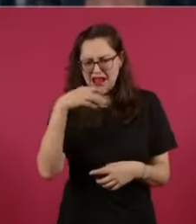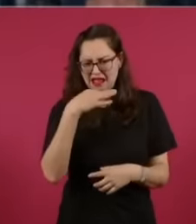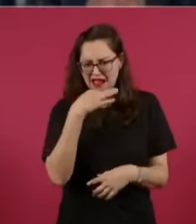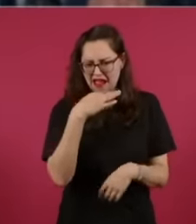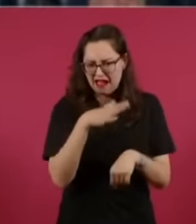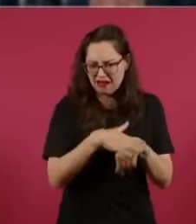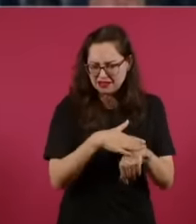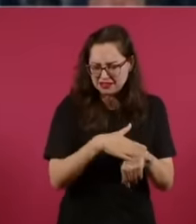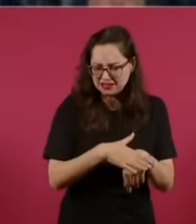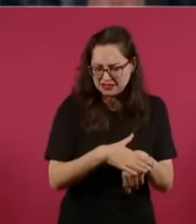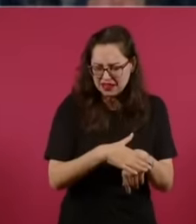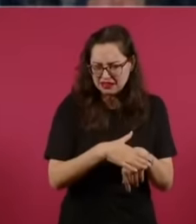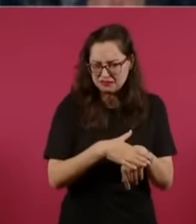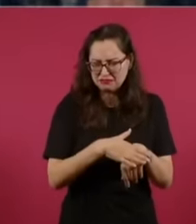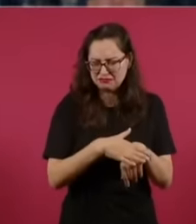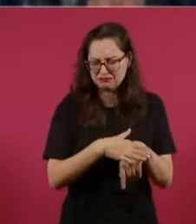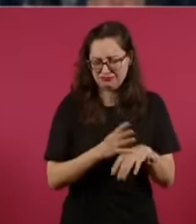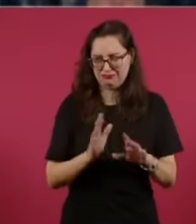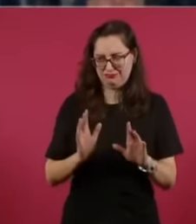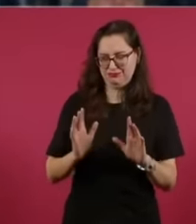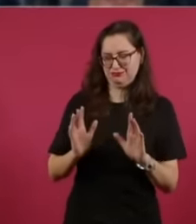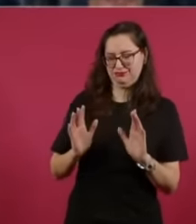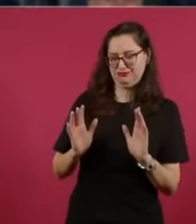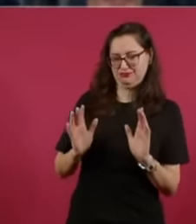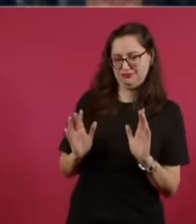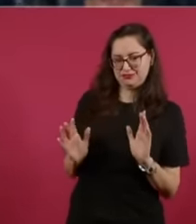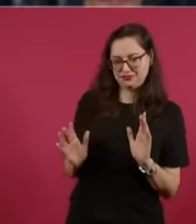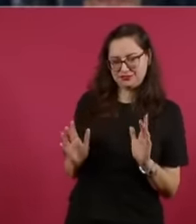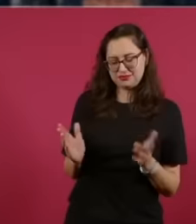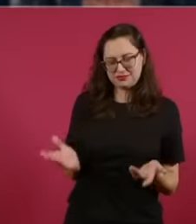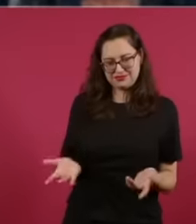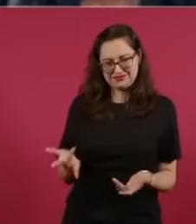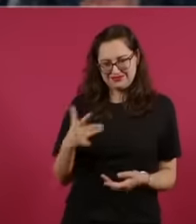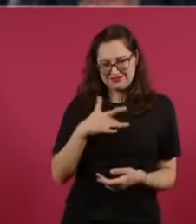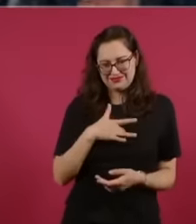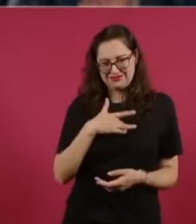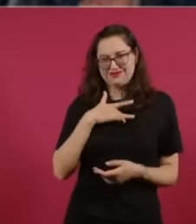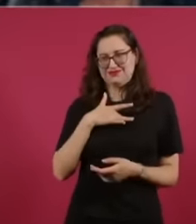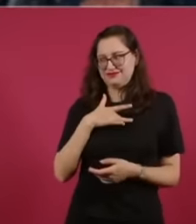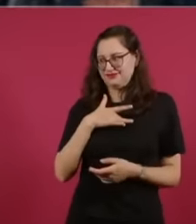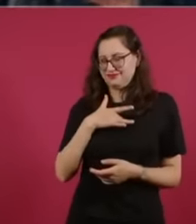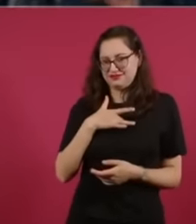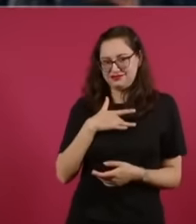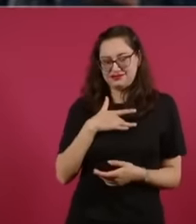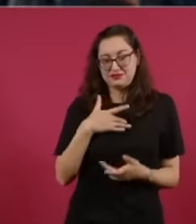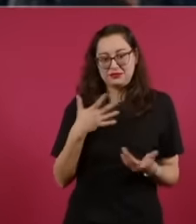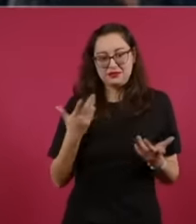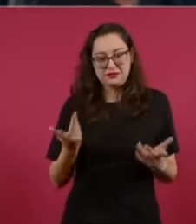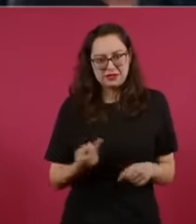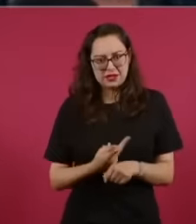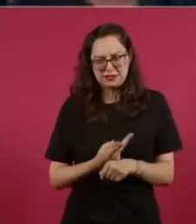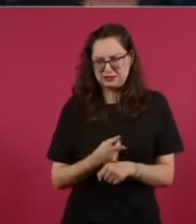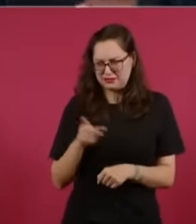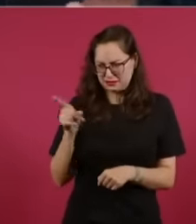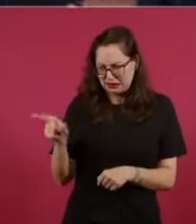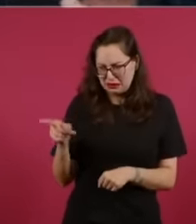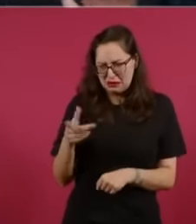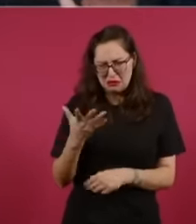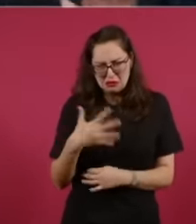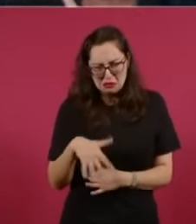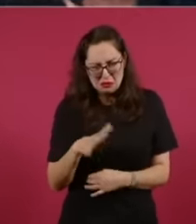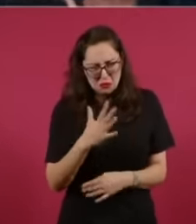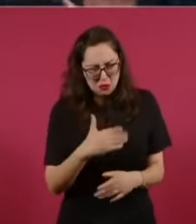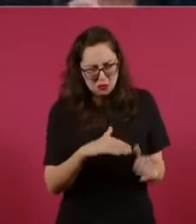notificaciones. Preguntarle, presidente, su punto de vista sobre estas circunstancias, porque al fin y al cabo se podría interpretar